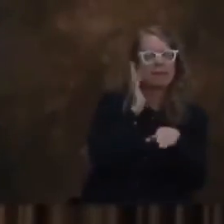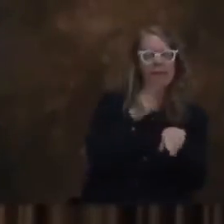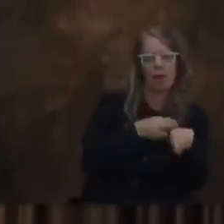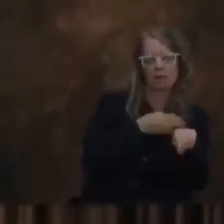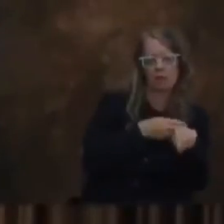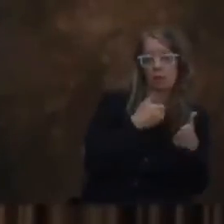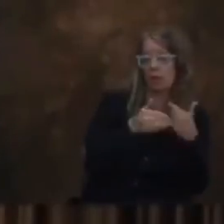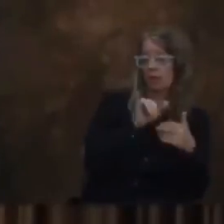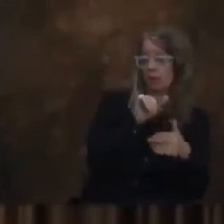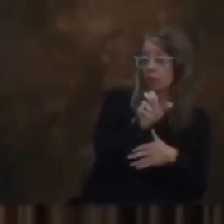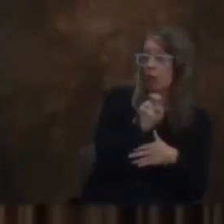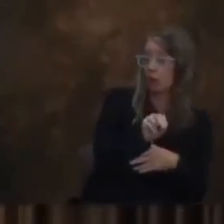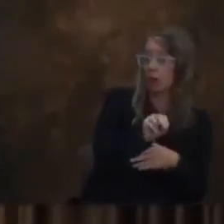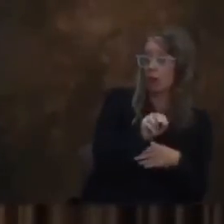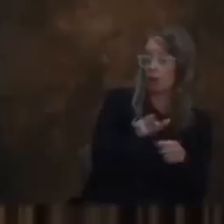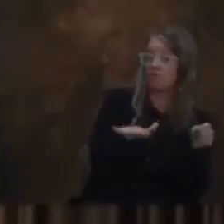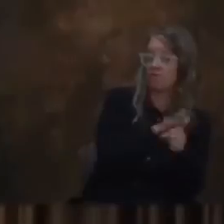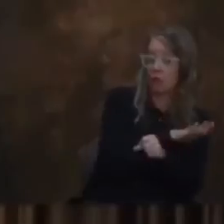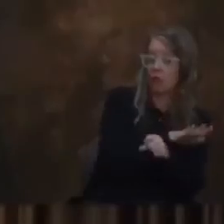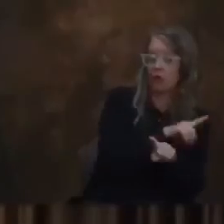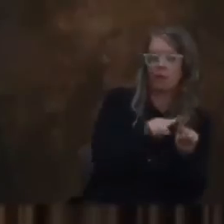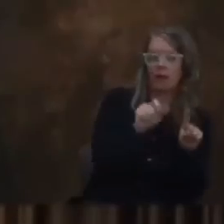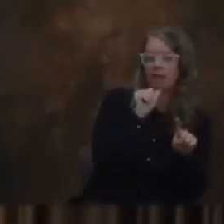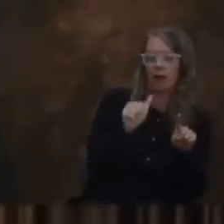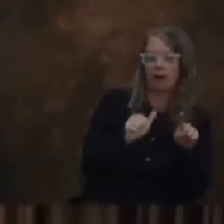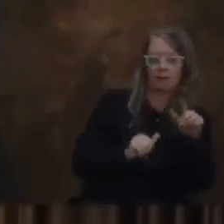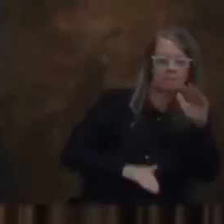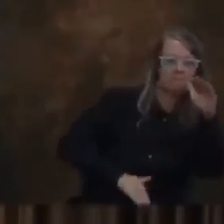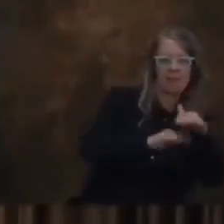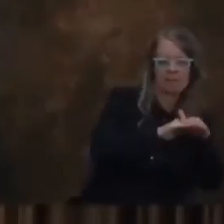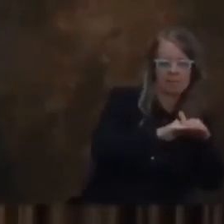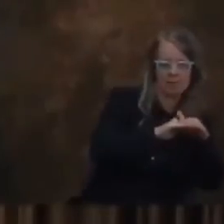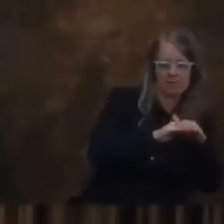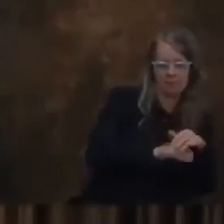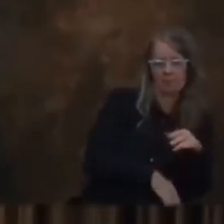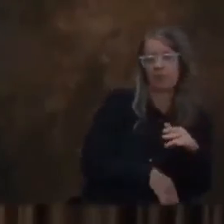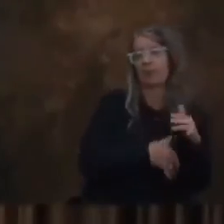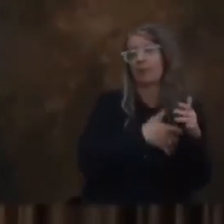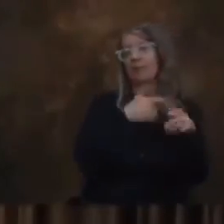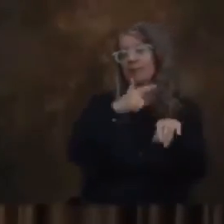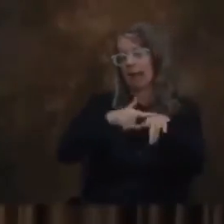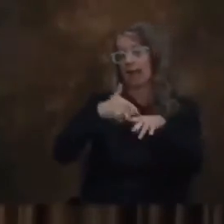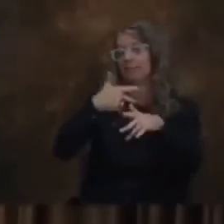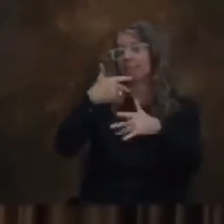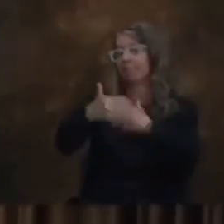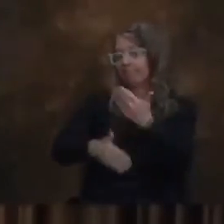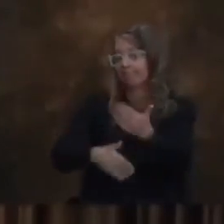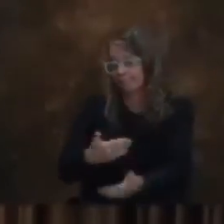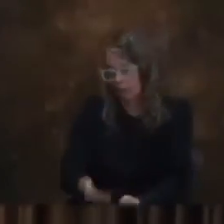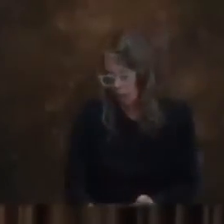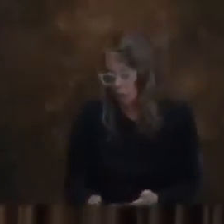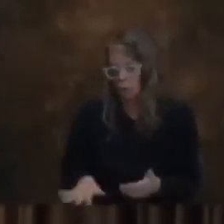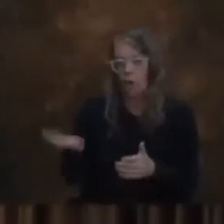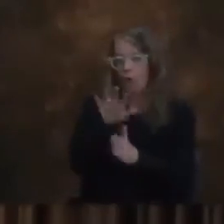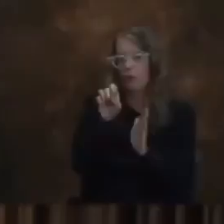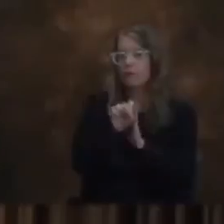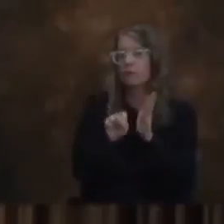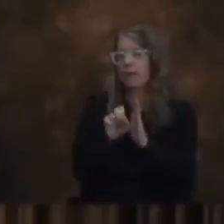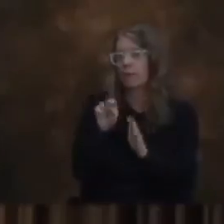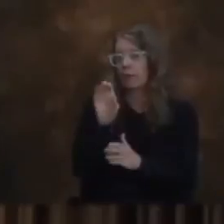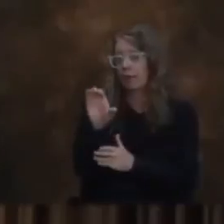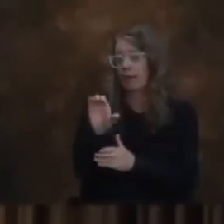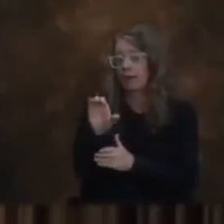enero particularmente pero con tiempo en todo el estado hemos visto la demanda